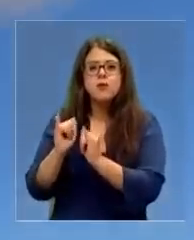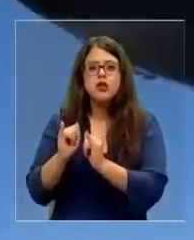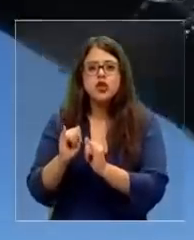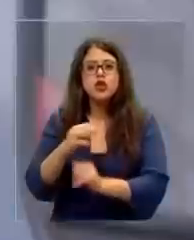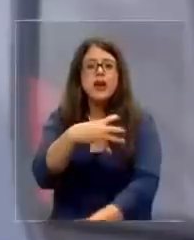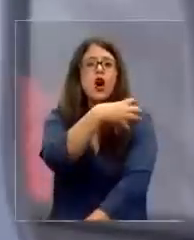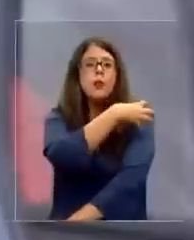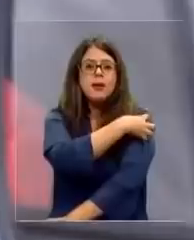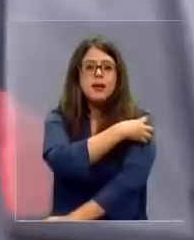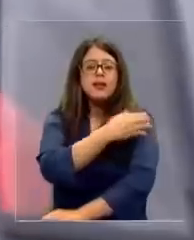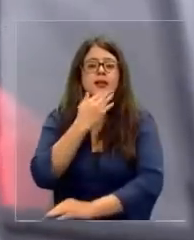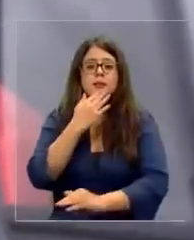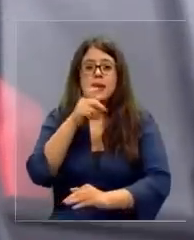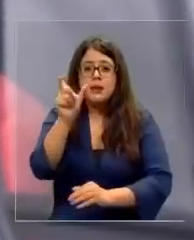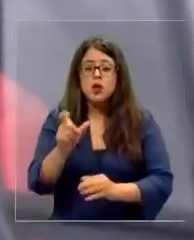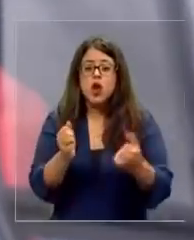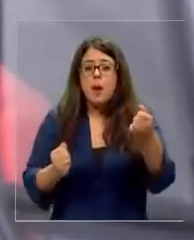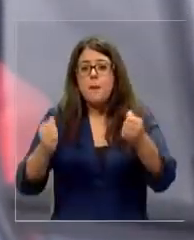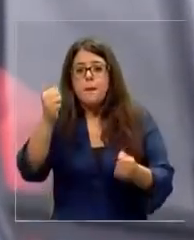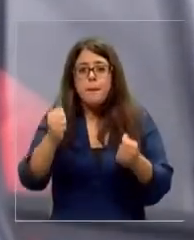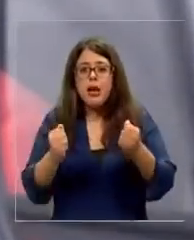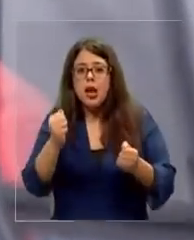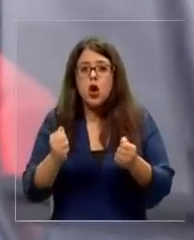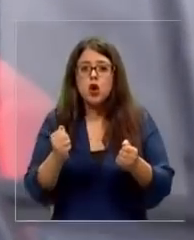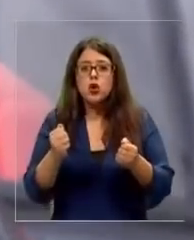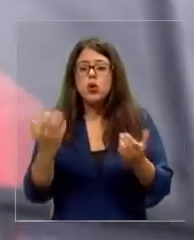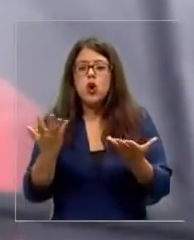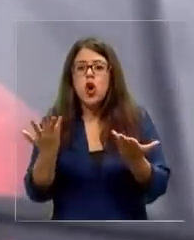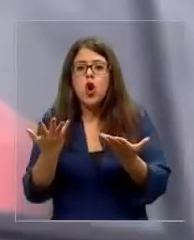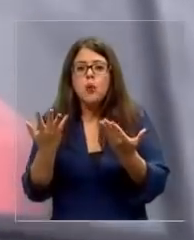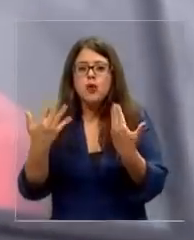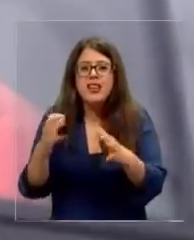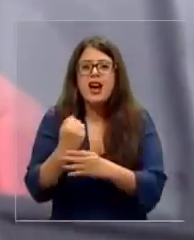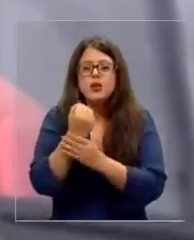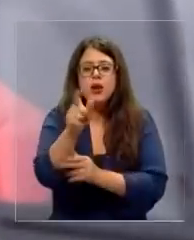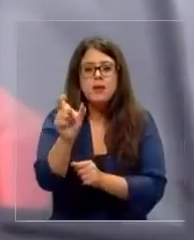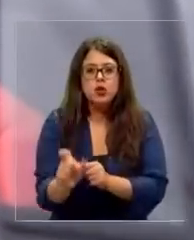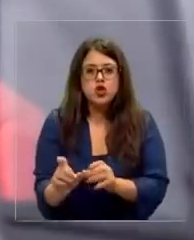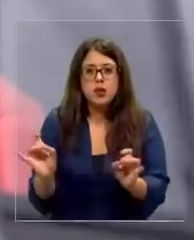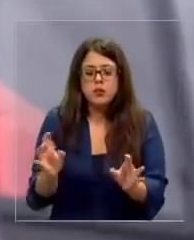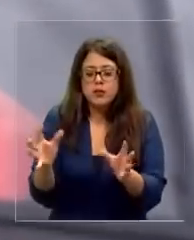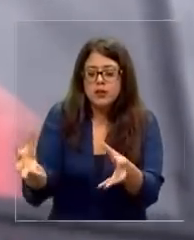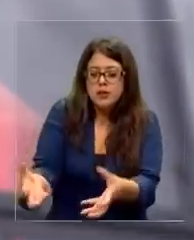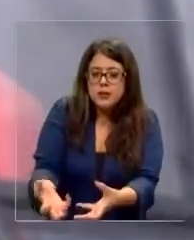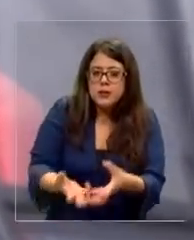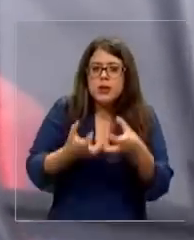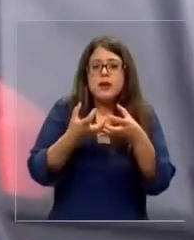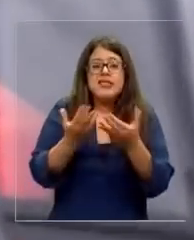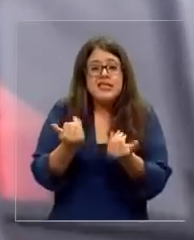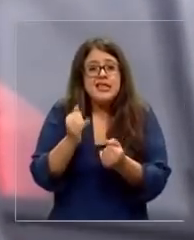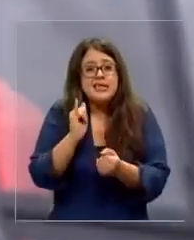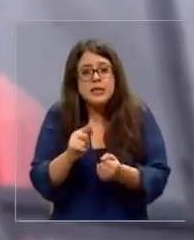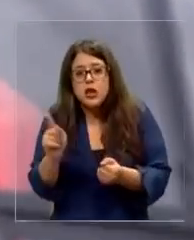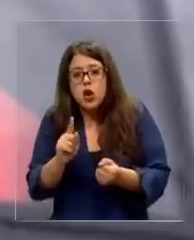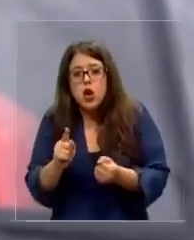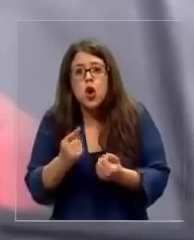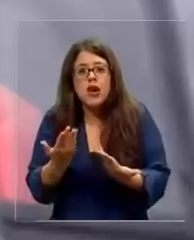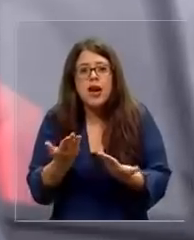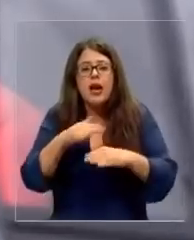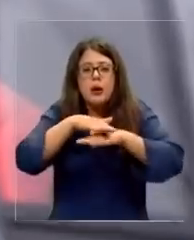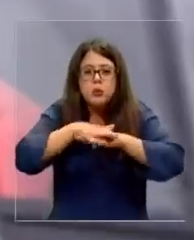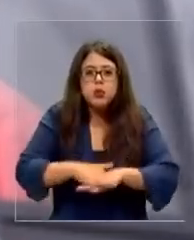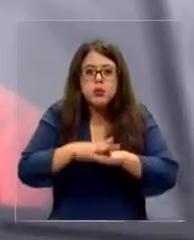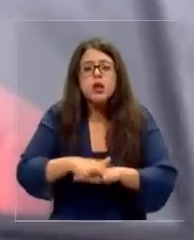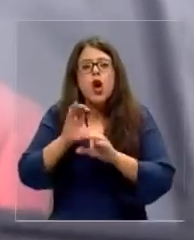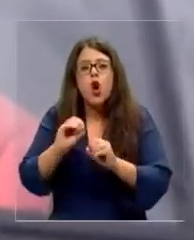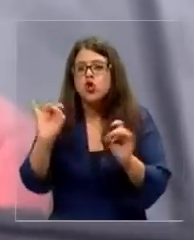comandante de aeronave, el piloto, cuál va a ser el tipo de extracción que se va a efectuar y si es que la persona requiere o no primer auxilio o simplemente